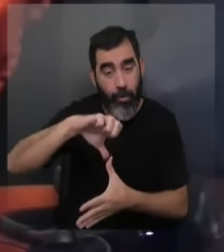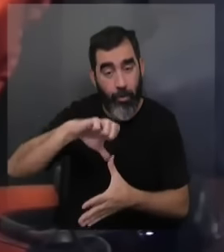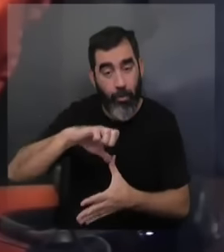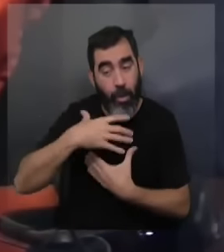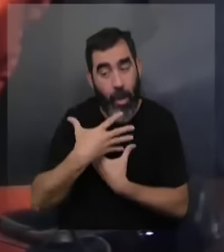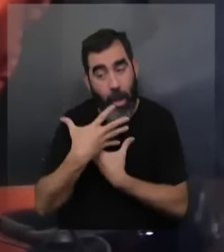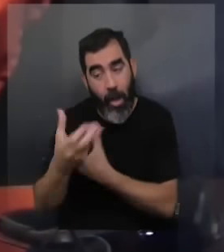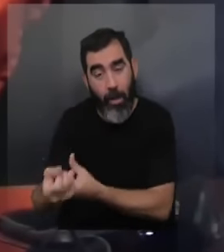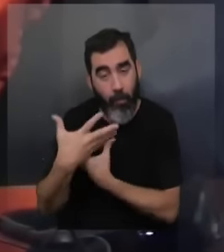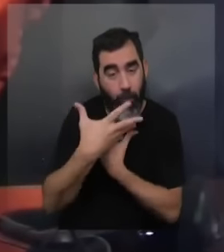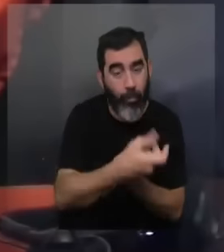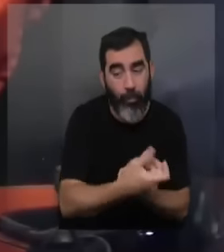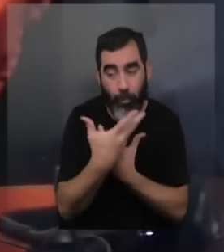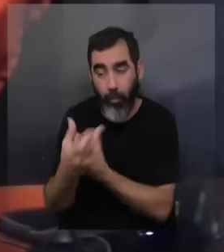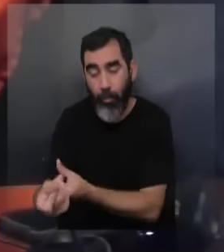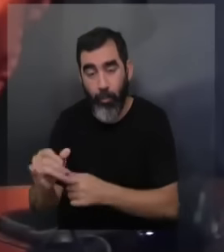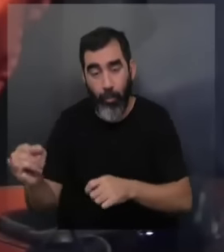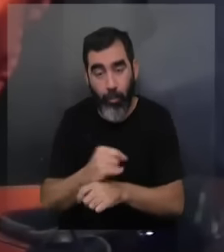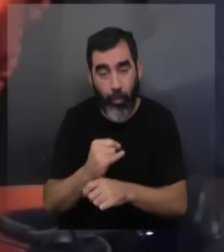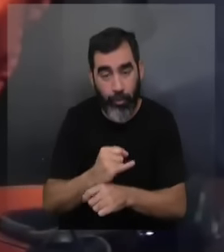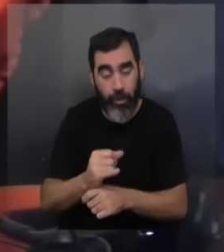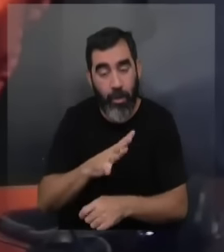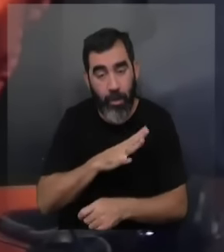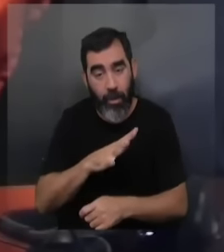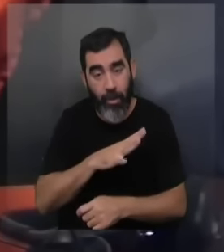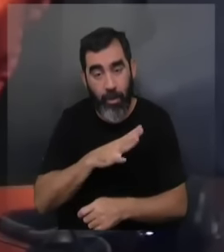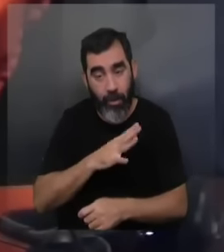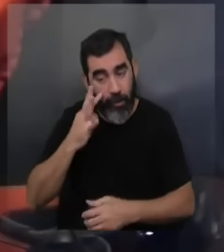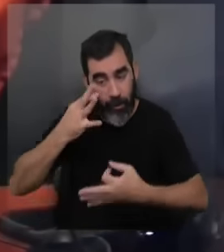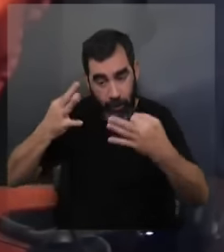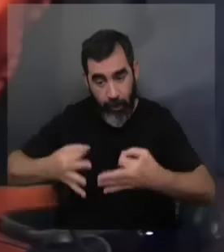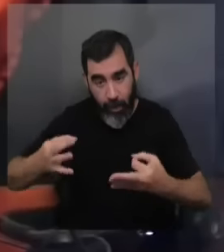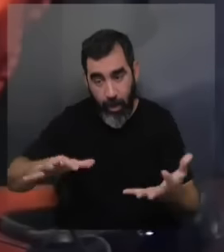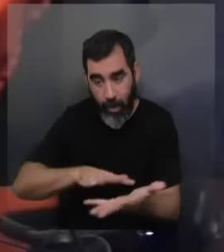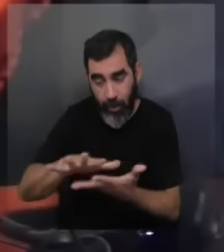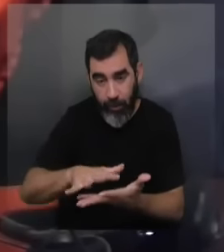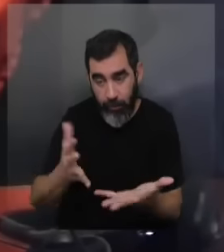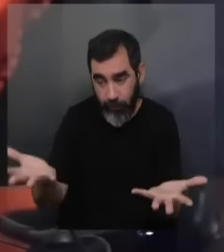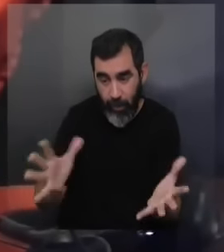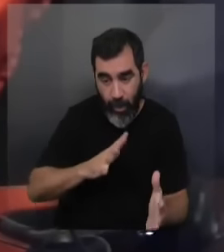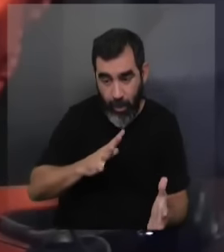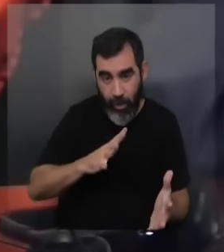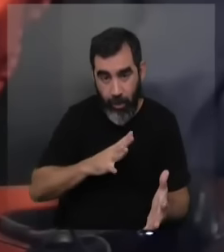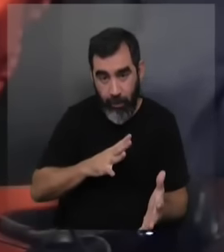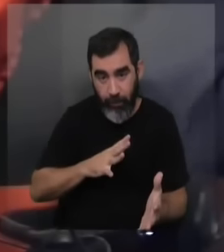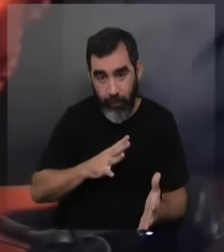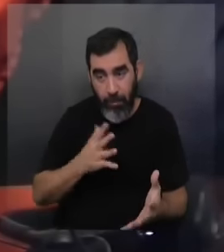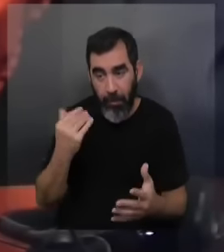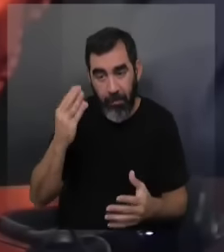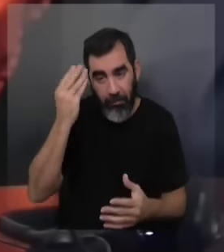apóyense en estas instituciones que existen que son reales que están ahí como